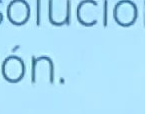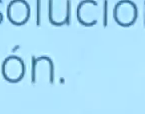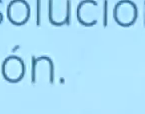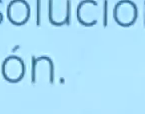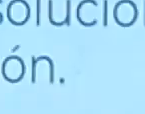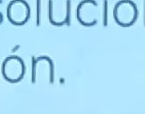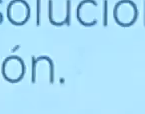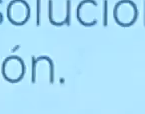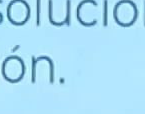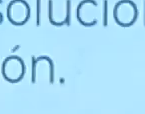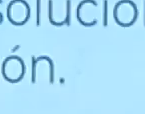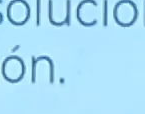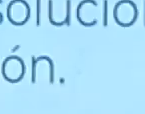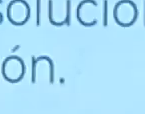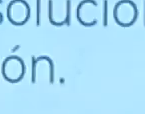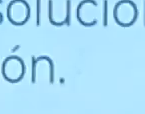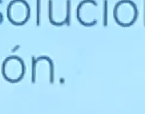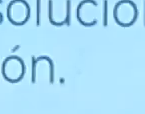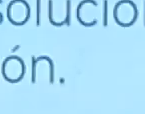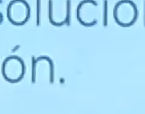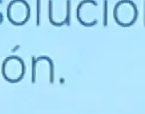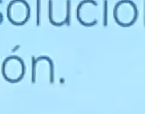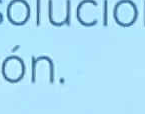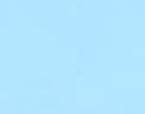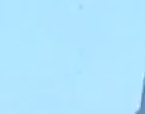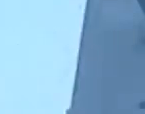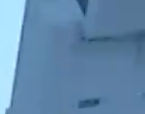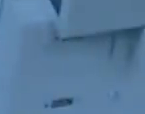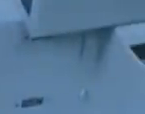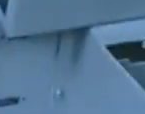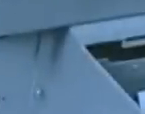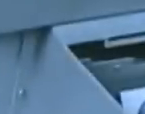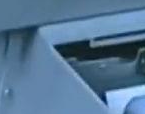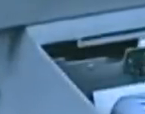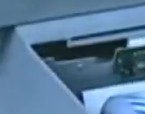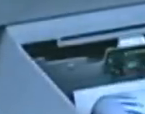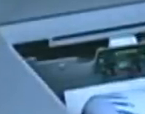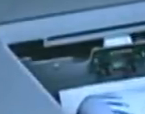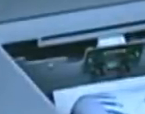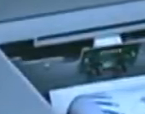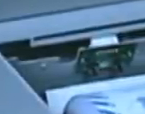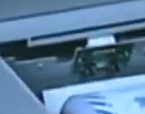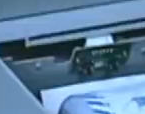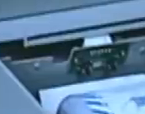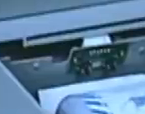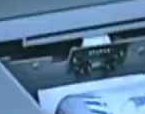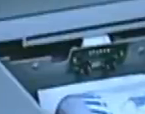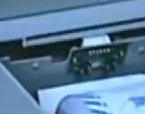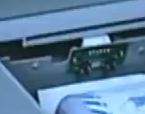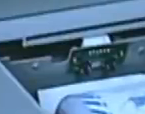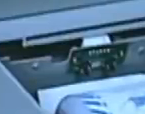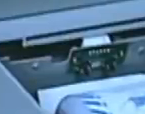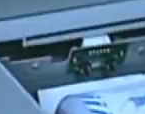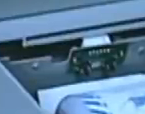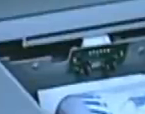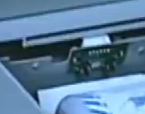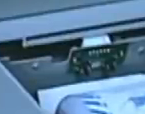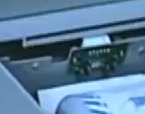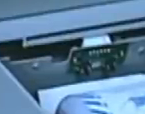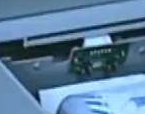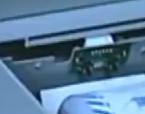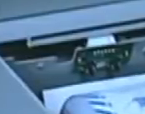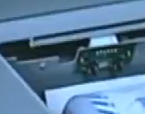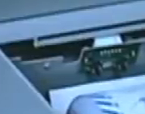selección. Impresora integrada. Alta velocidad de impresión del comprobante del voto.